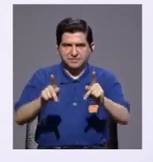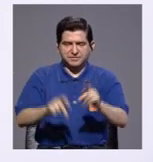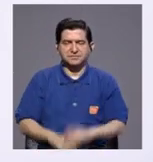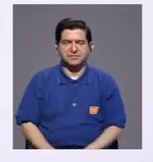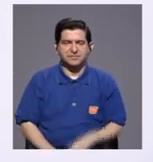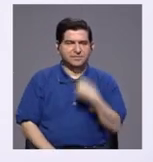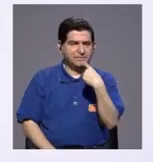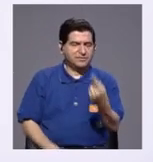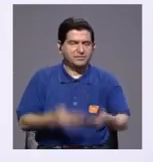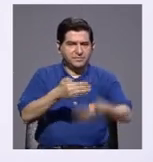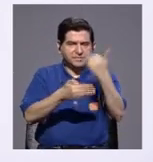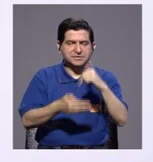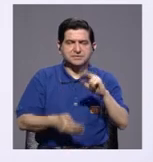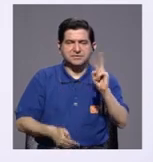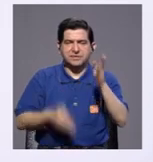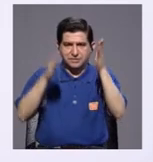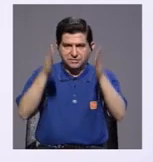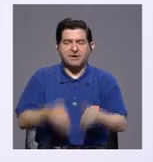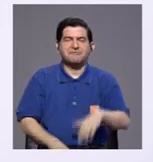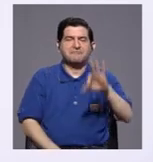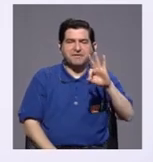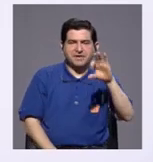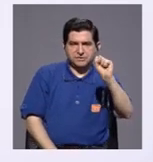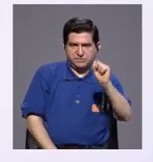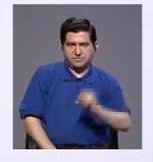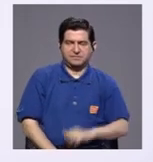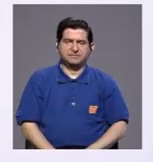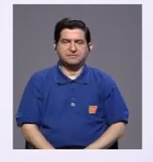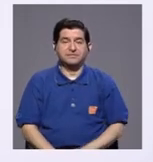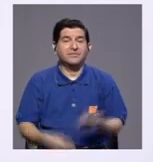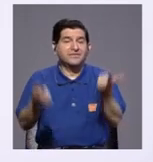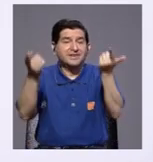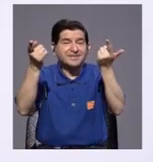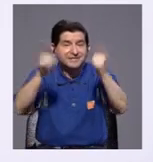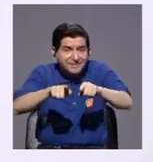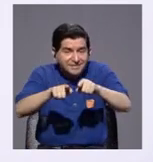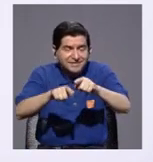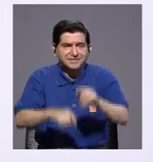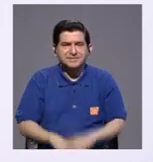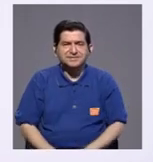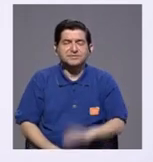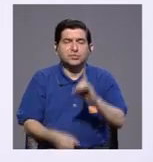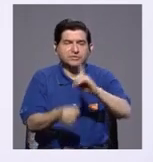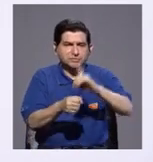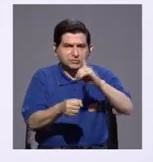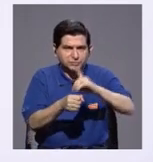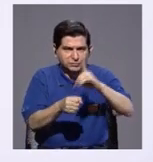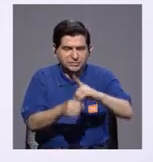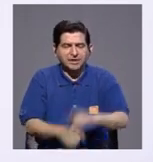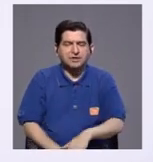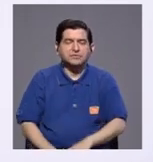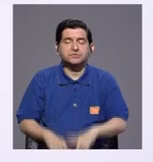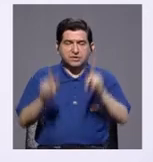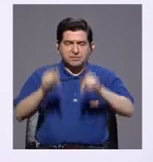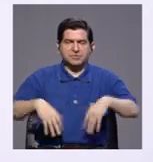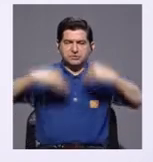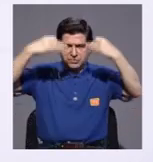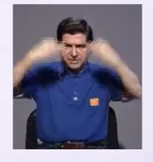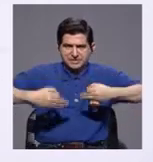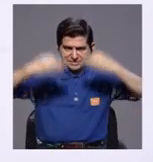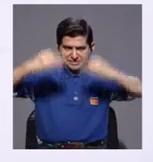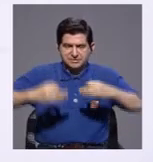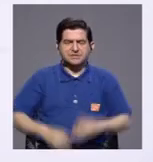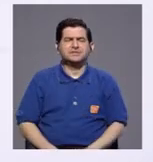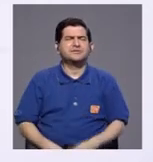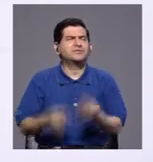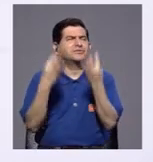como mencionaba el compañero frank solano en el caso de los diputados y tomadores de opinión hemos tenido